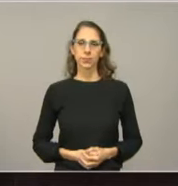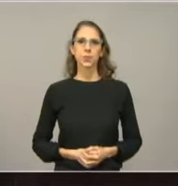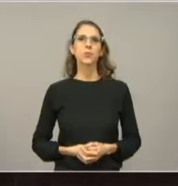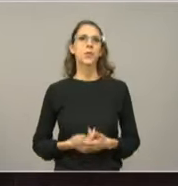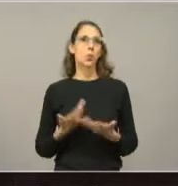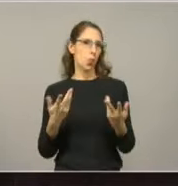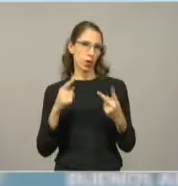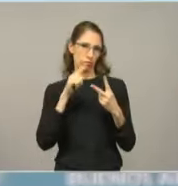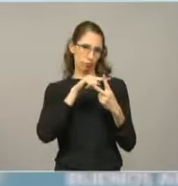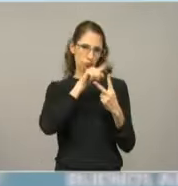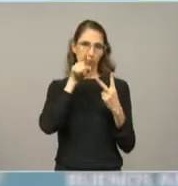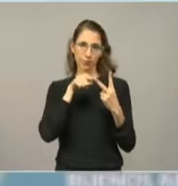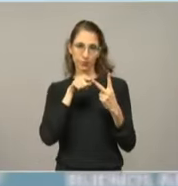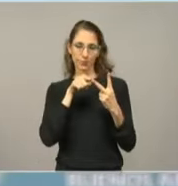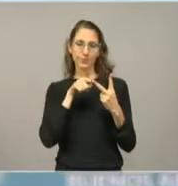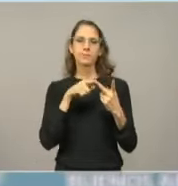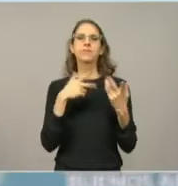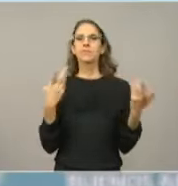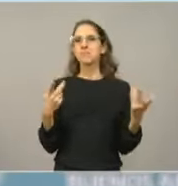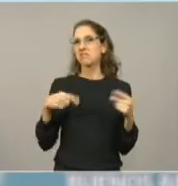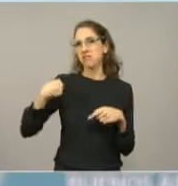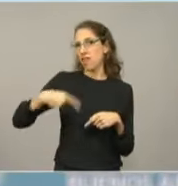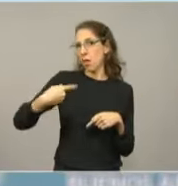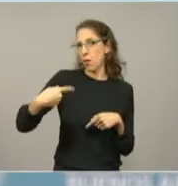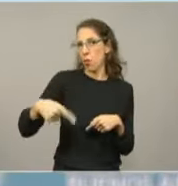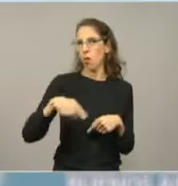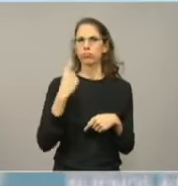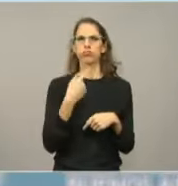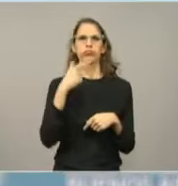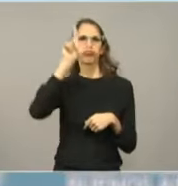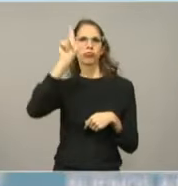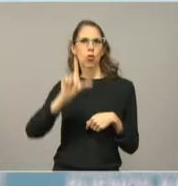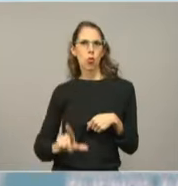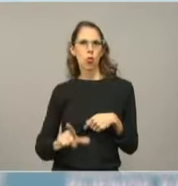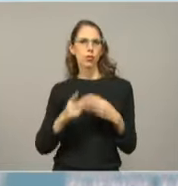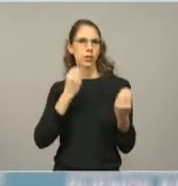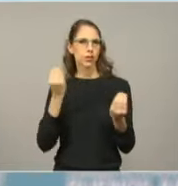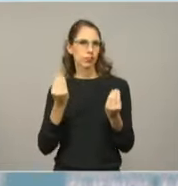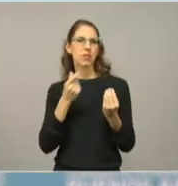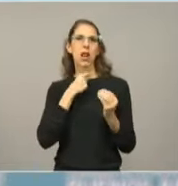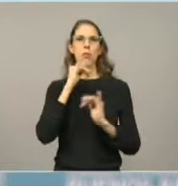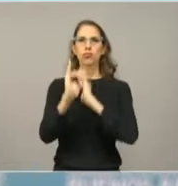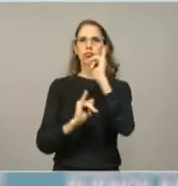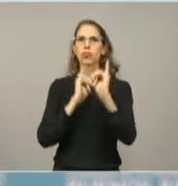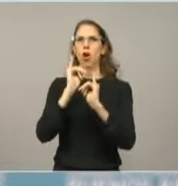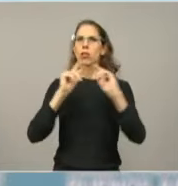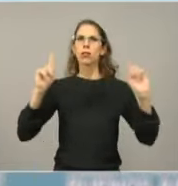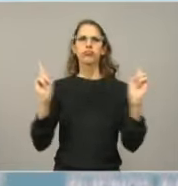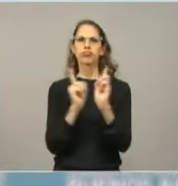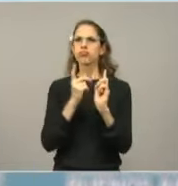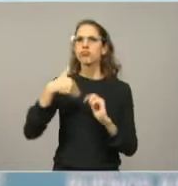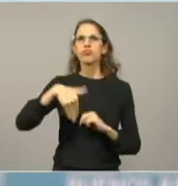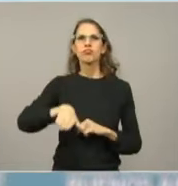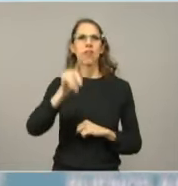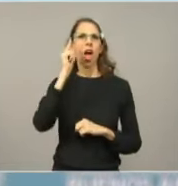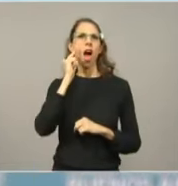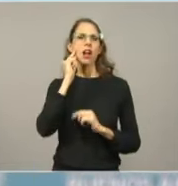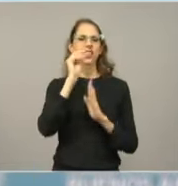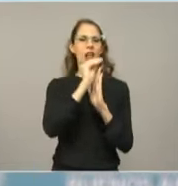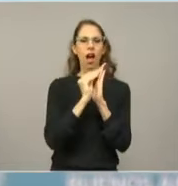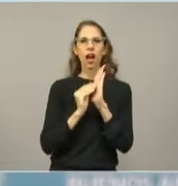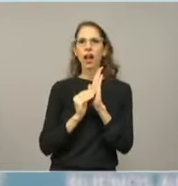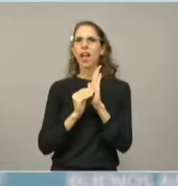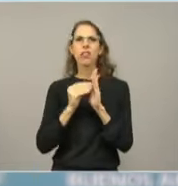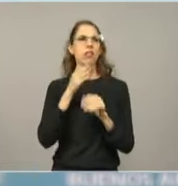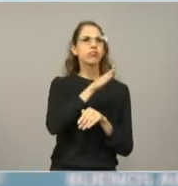en segundo lugar como solemos hacer todos los lunes repasar un poco la agenda del gobernador para para